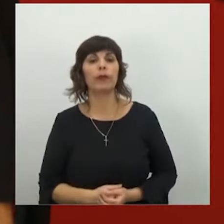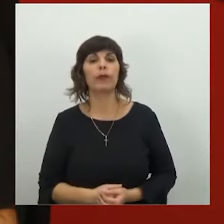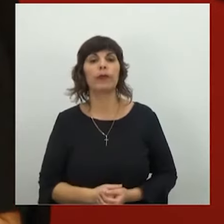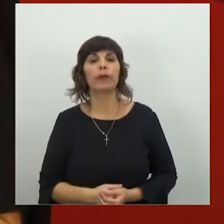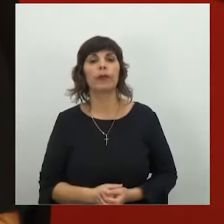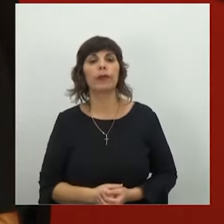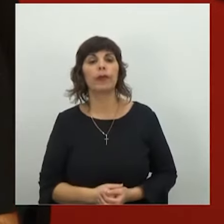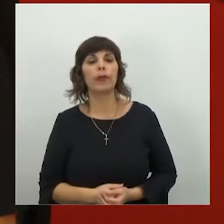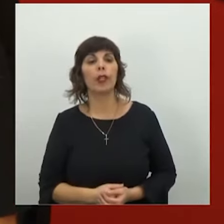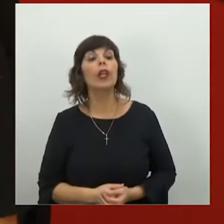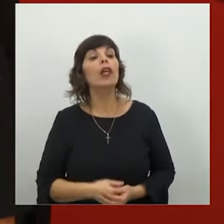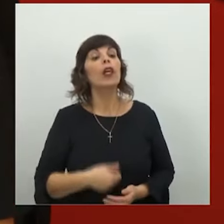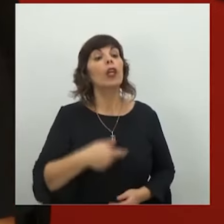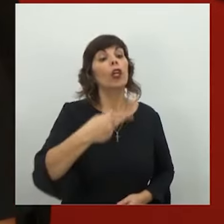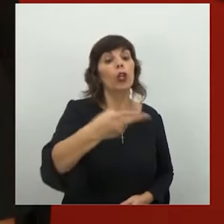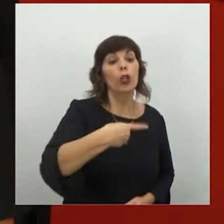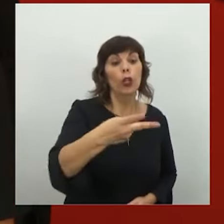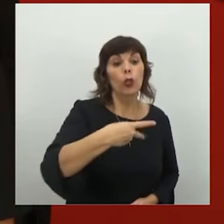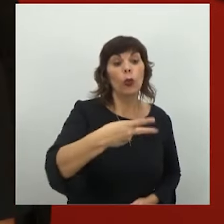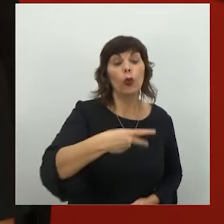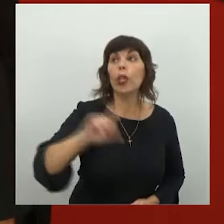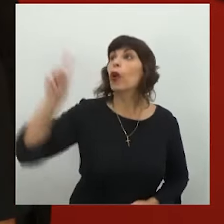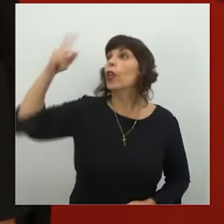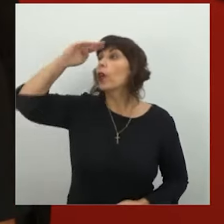en relación con Dios el Padre,